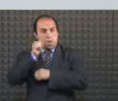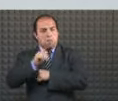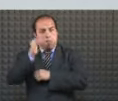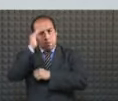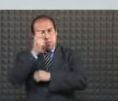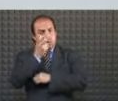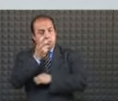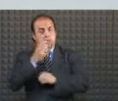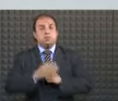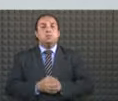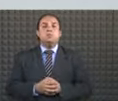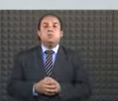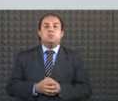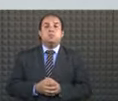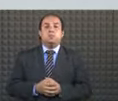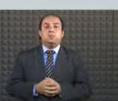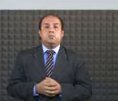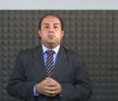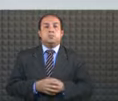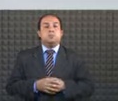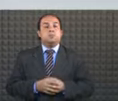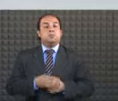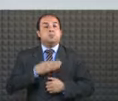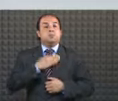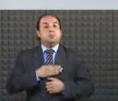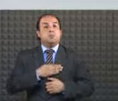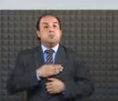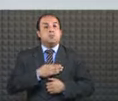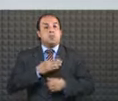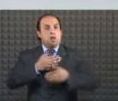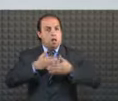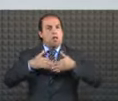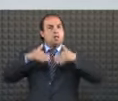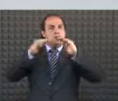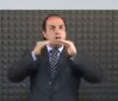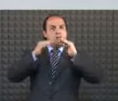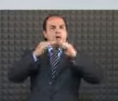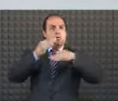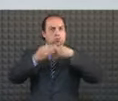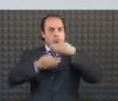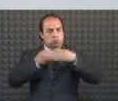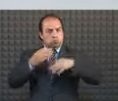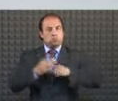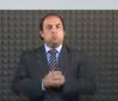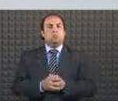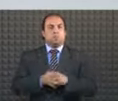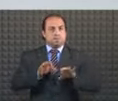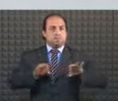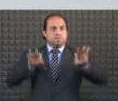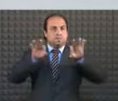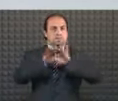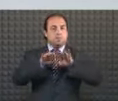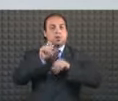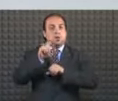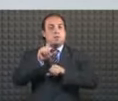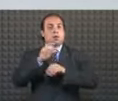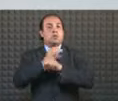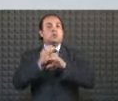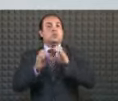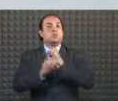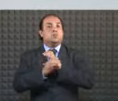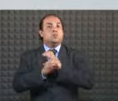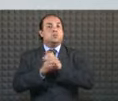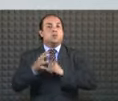eso, la justicia está por encima de todo, y también en estos casos en donde ha habido